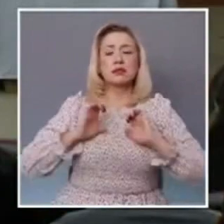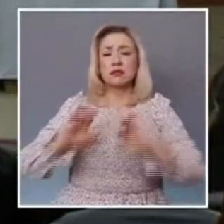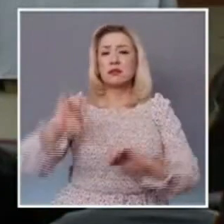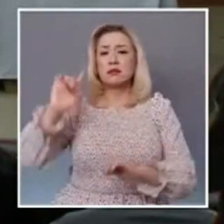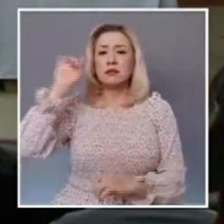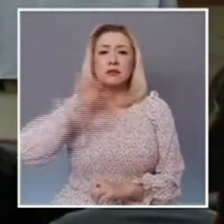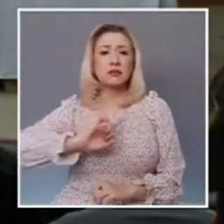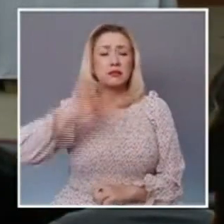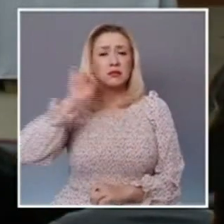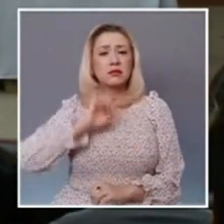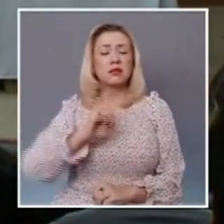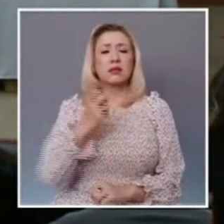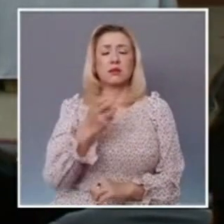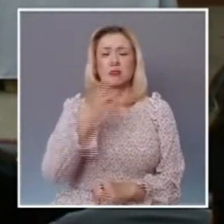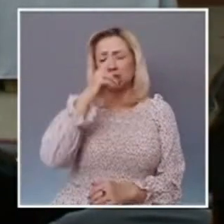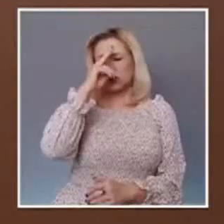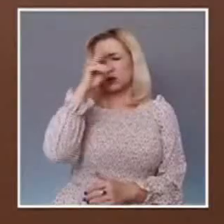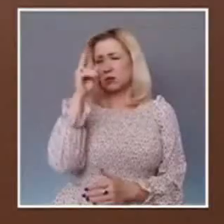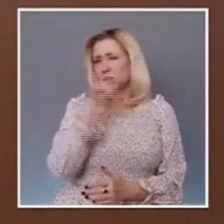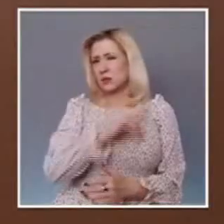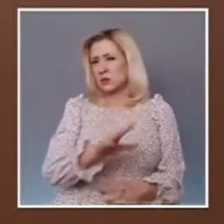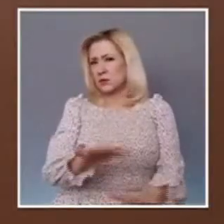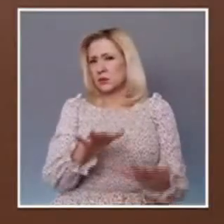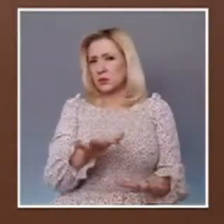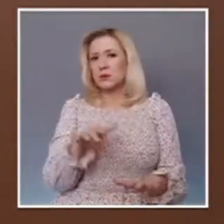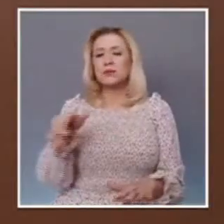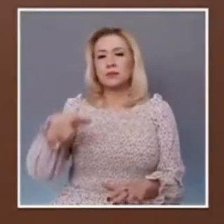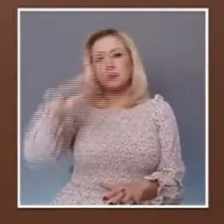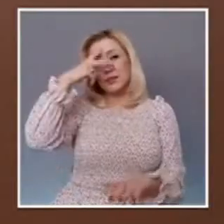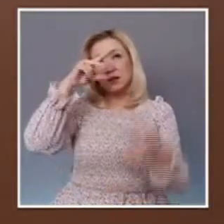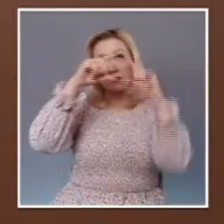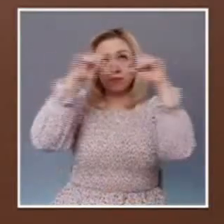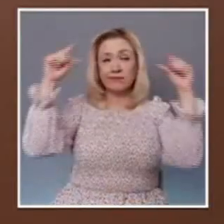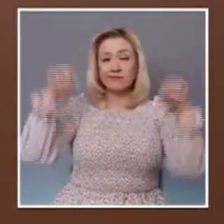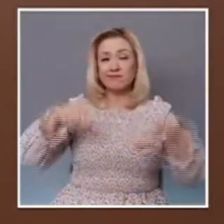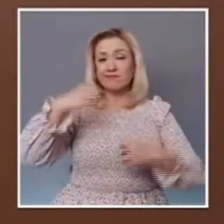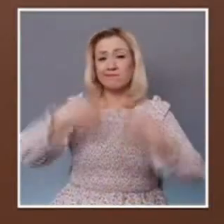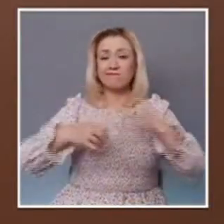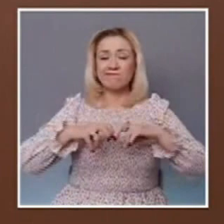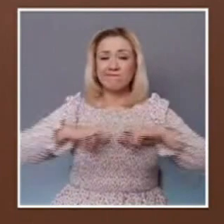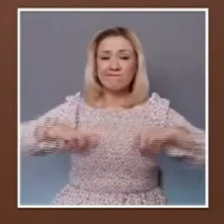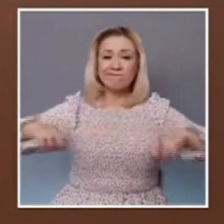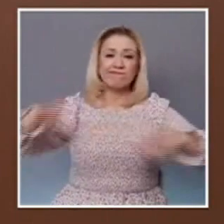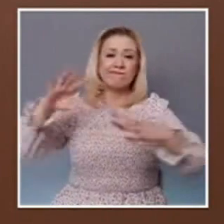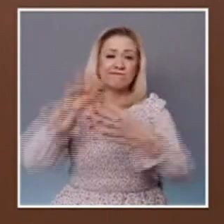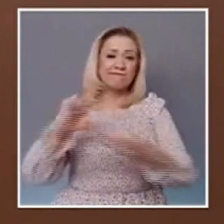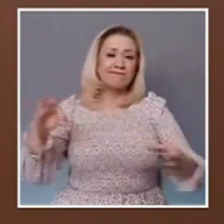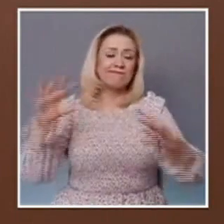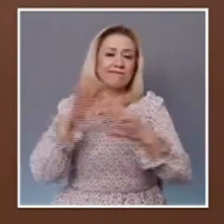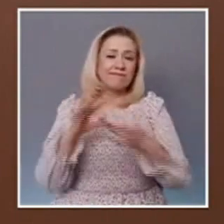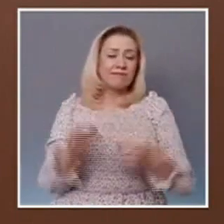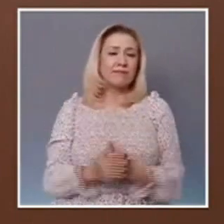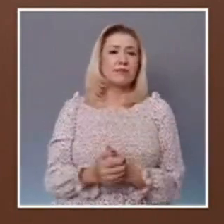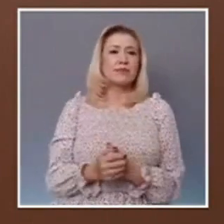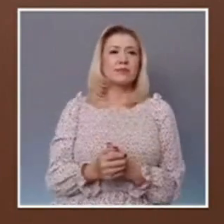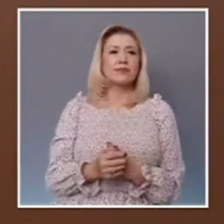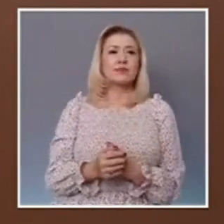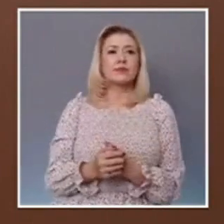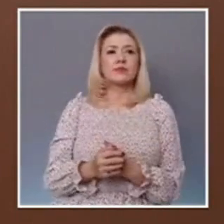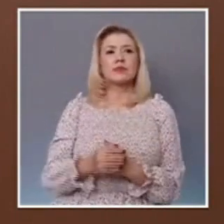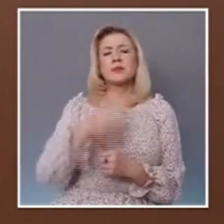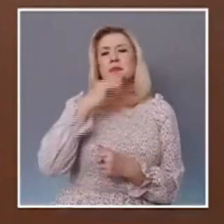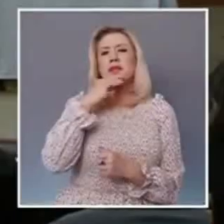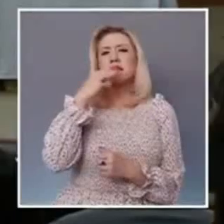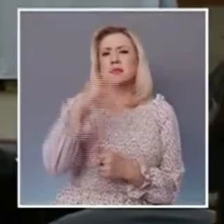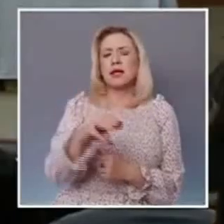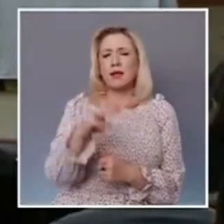organizó el capítulo México de la Asociación Internacional de Juezas. En el encuentro fue proyectado un mensaje de la ministra presidenta de la